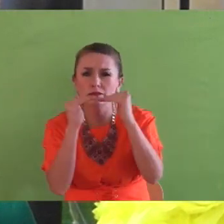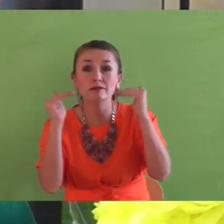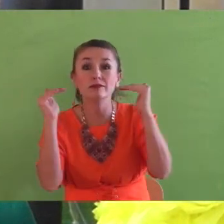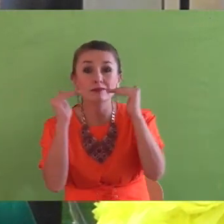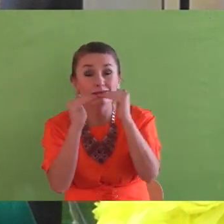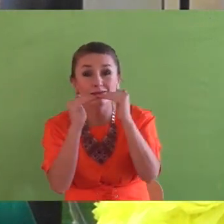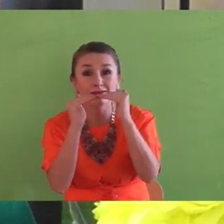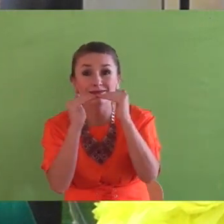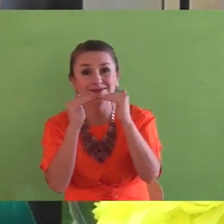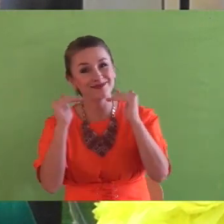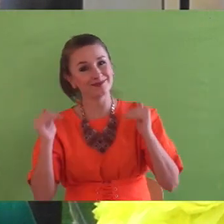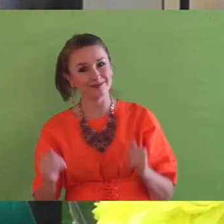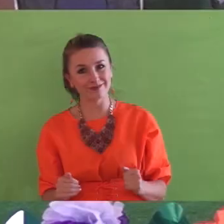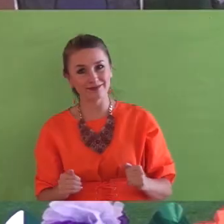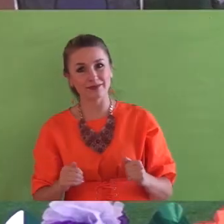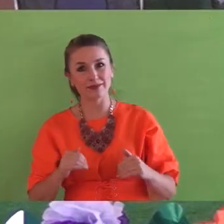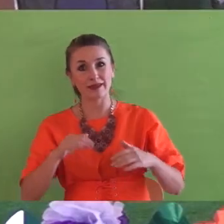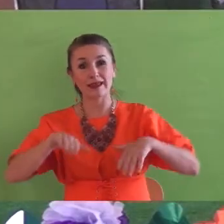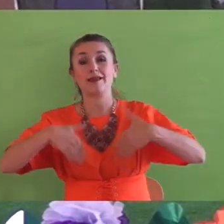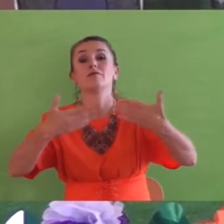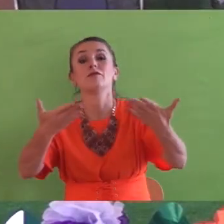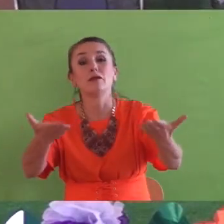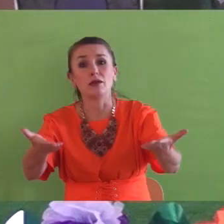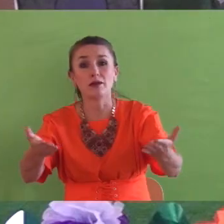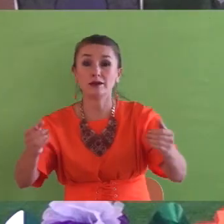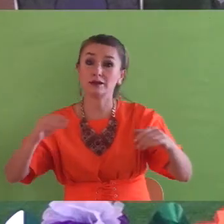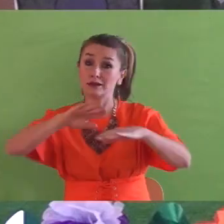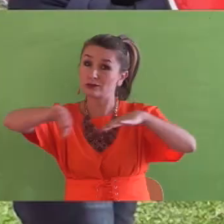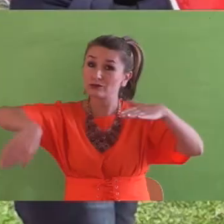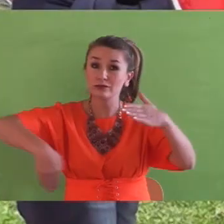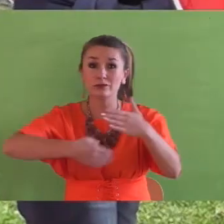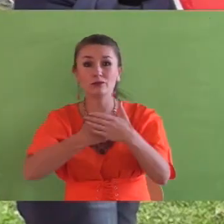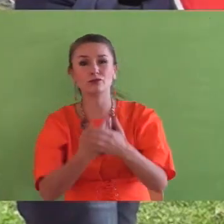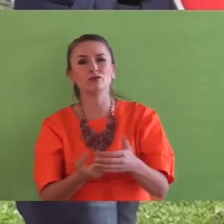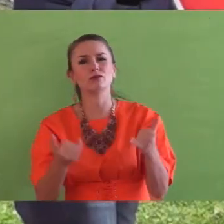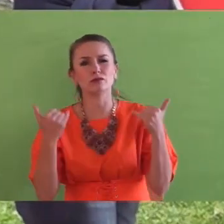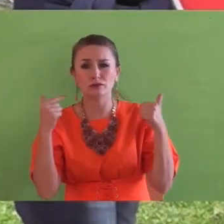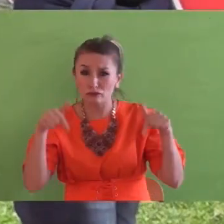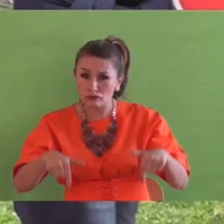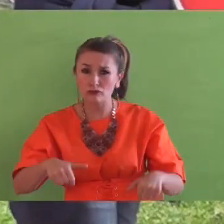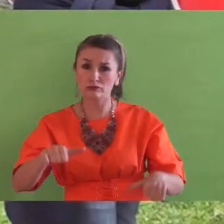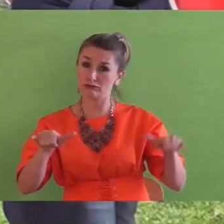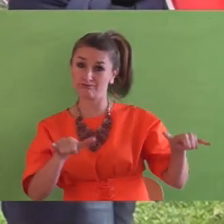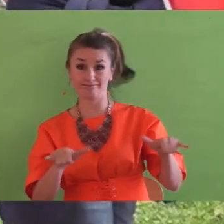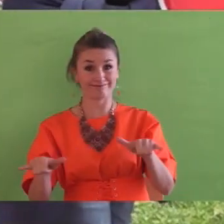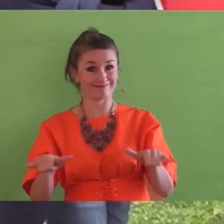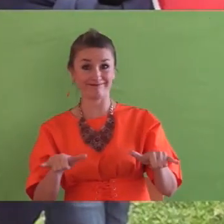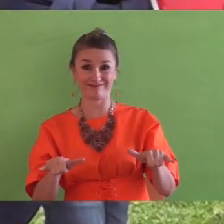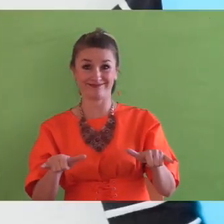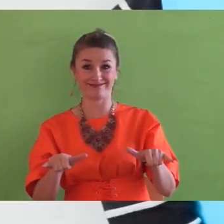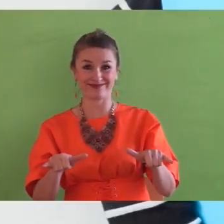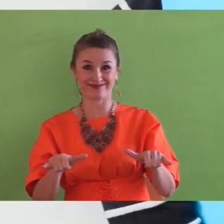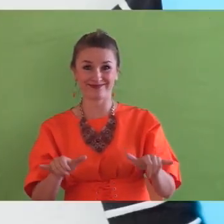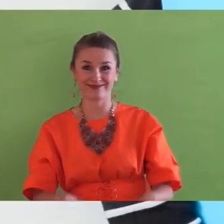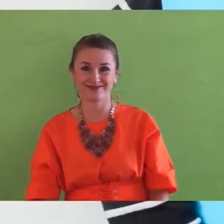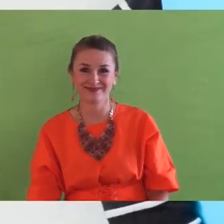trabajo por igual y darles a todos su justo